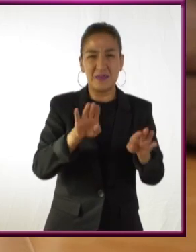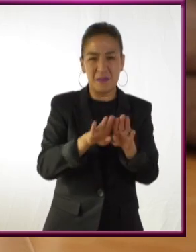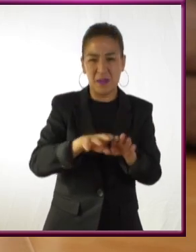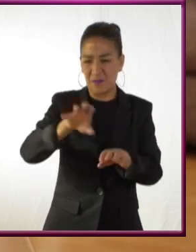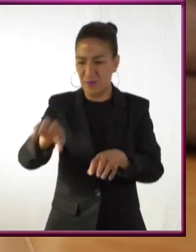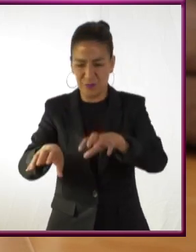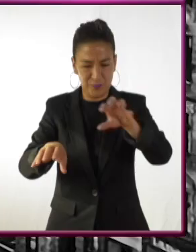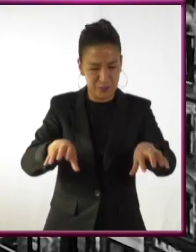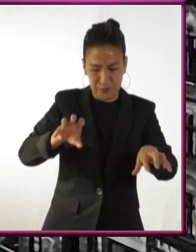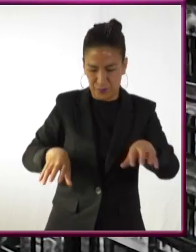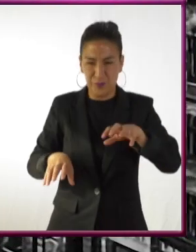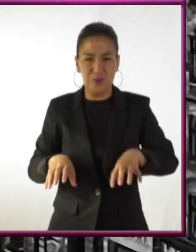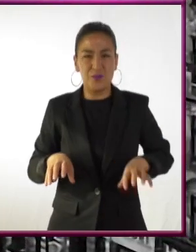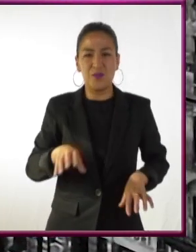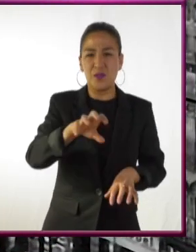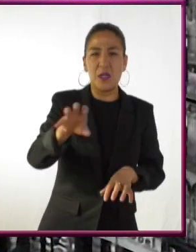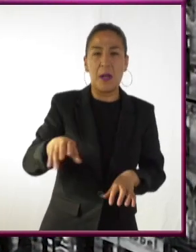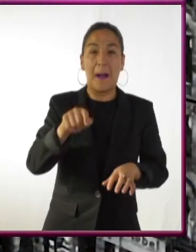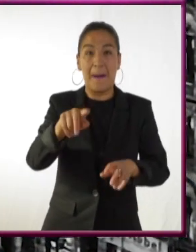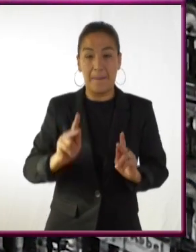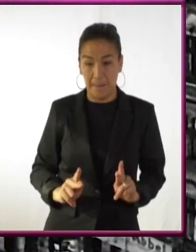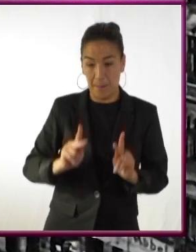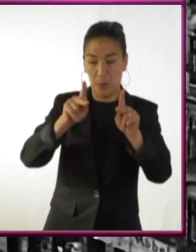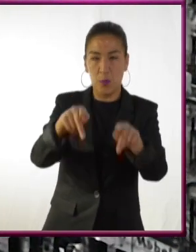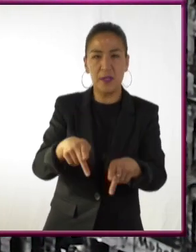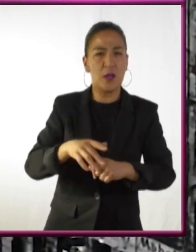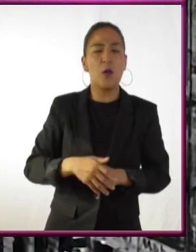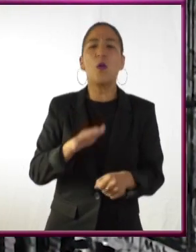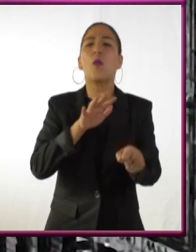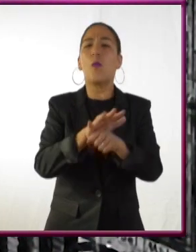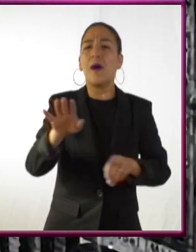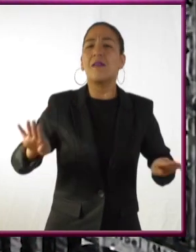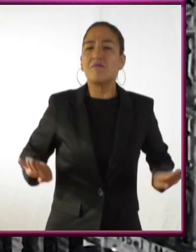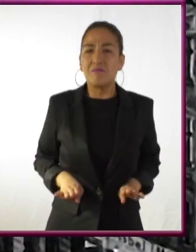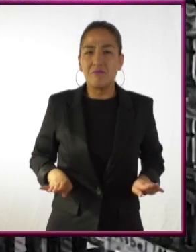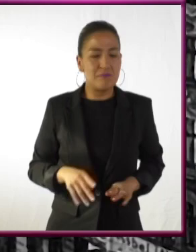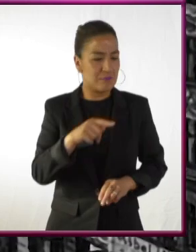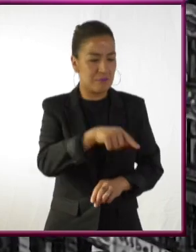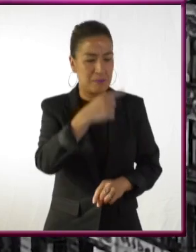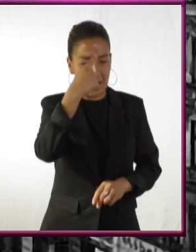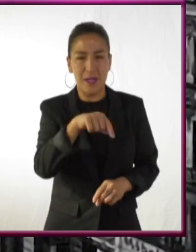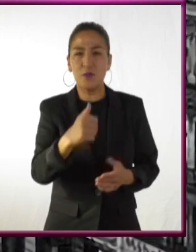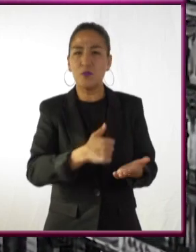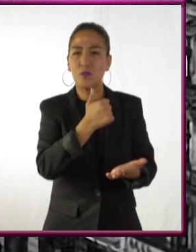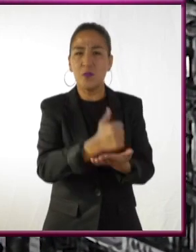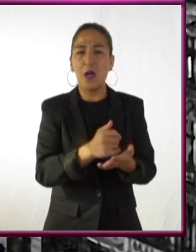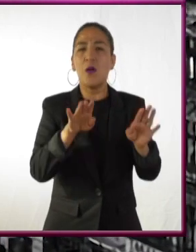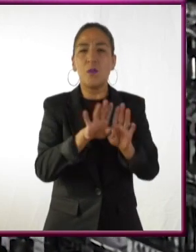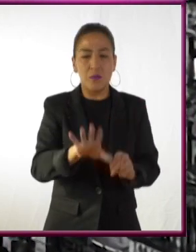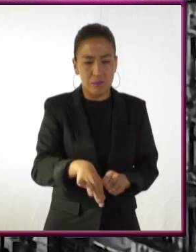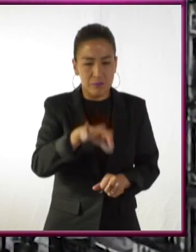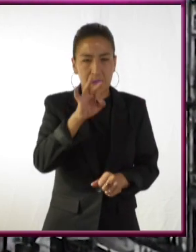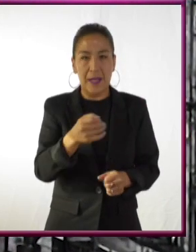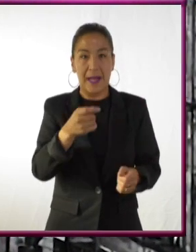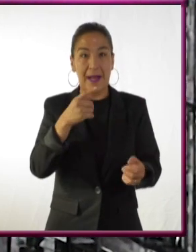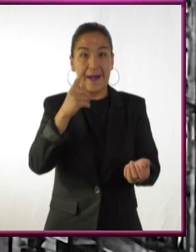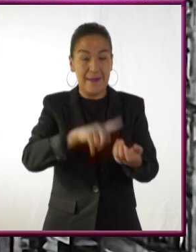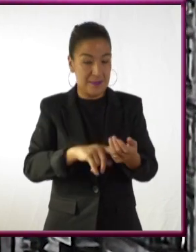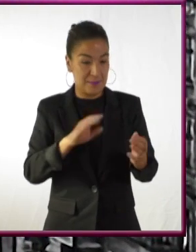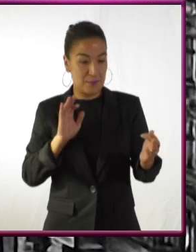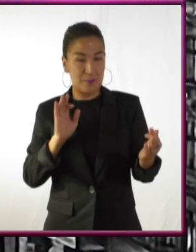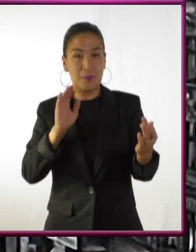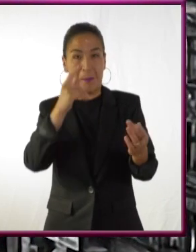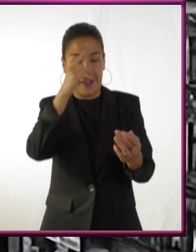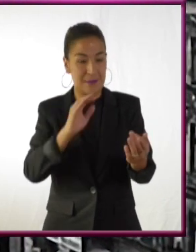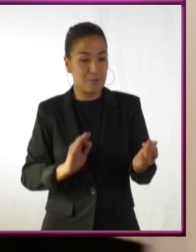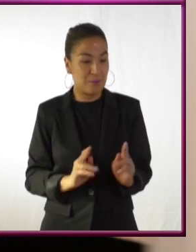de pedacitos, y había un montón de puentes. ¿Qué características tenían que tener como estas ciudades para encontrar un camino que pasara